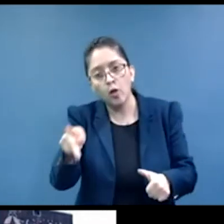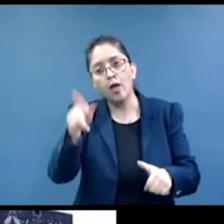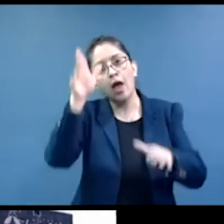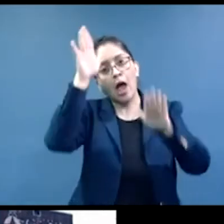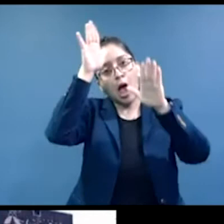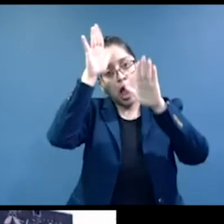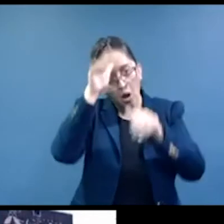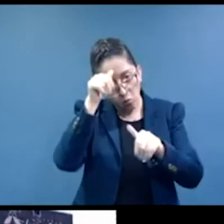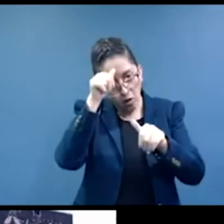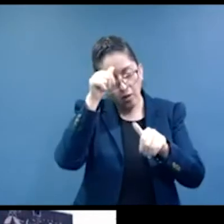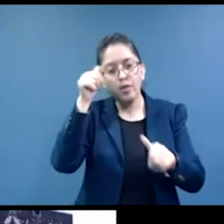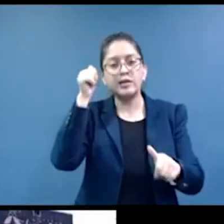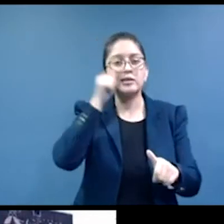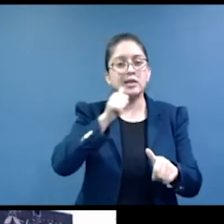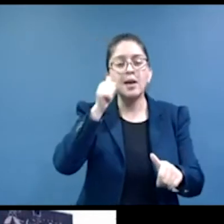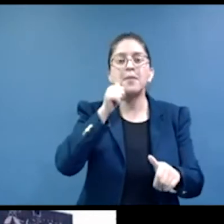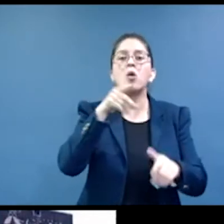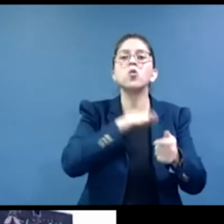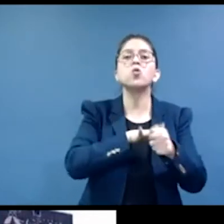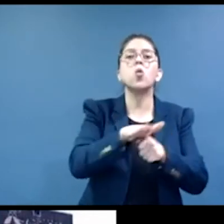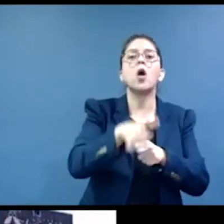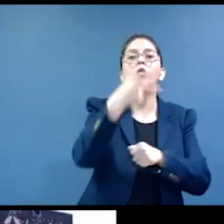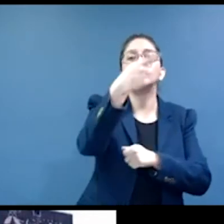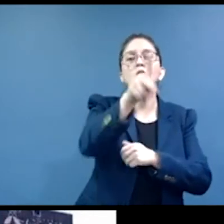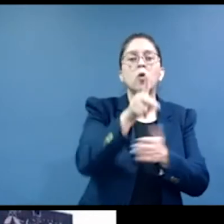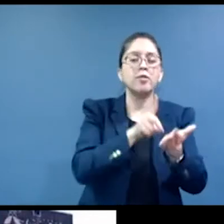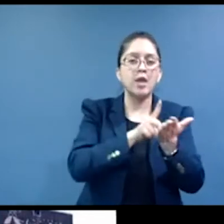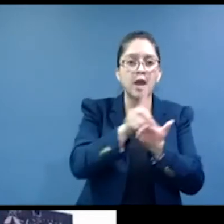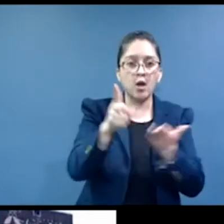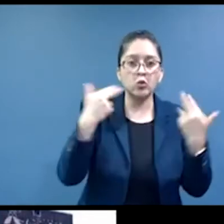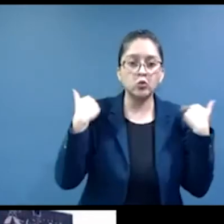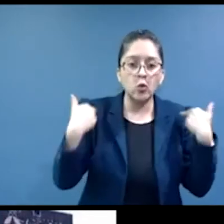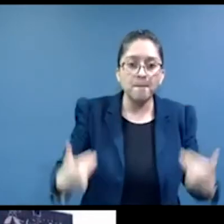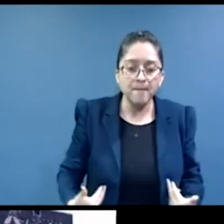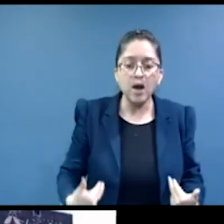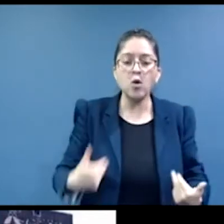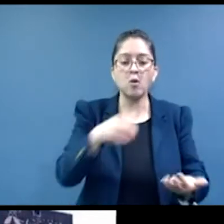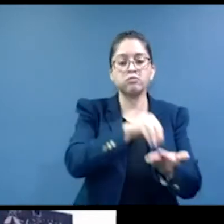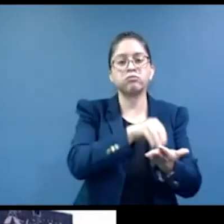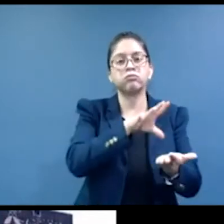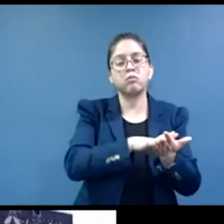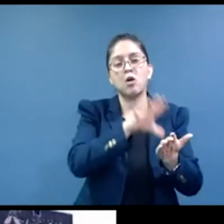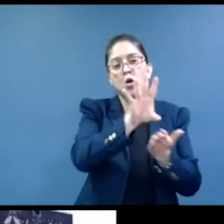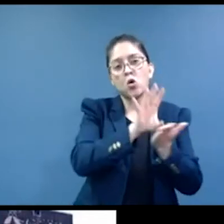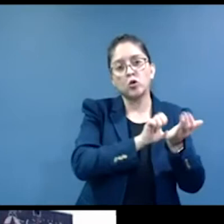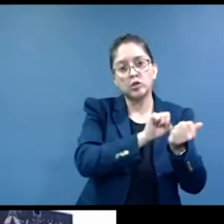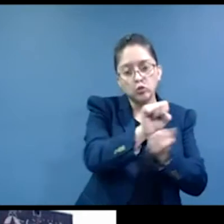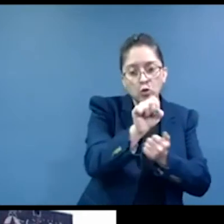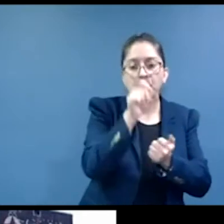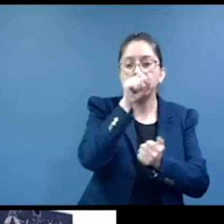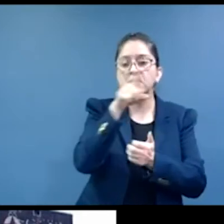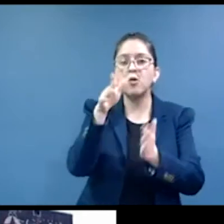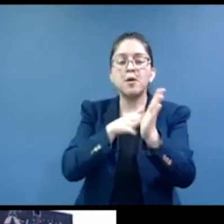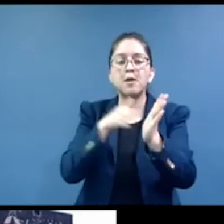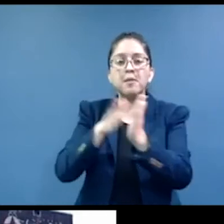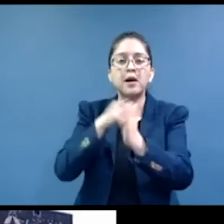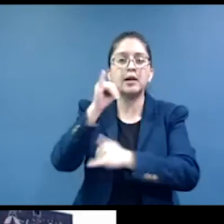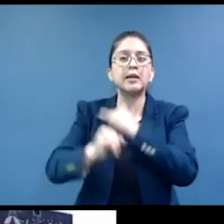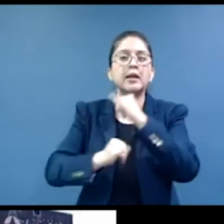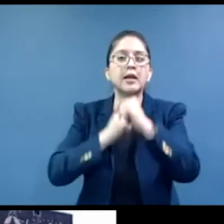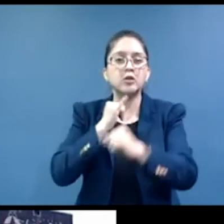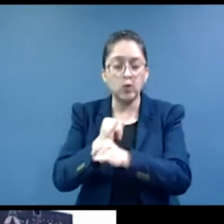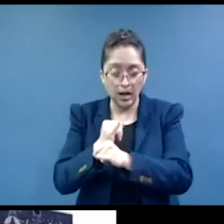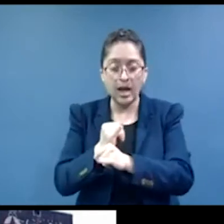más altos estándares de derechos humanos reconocidos tanto en la Constitución como en instrumentos internacionales. Pero además resulta